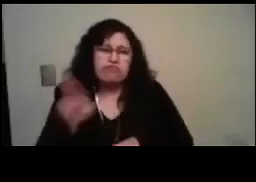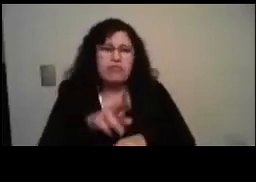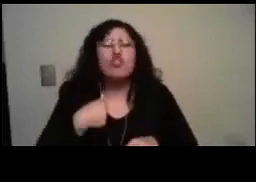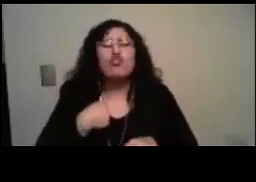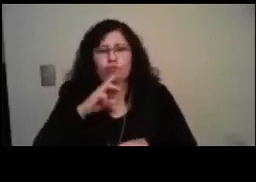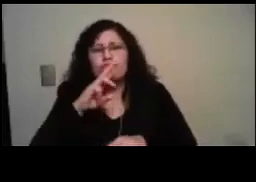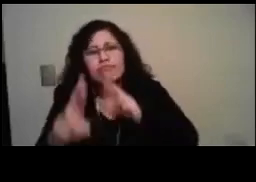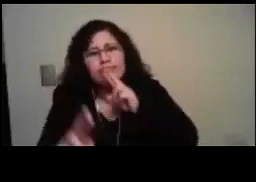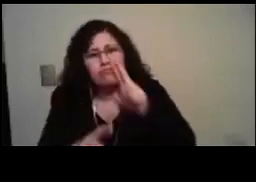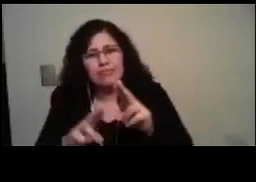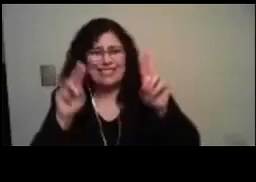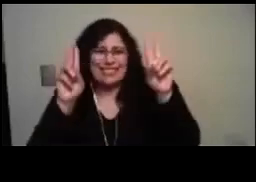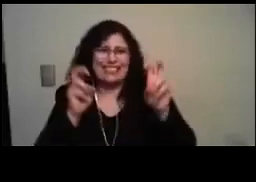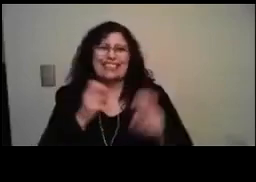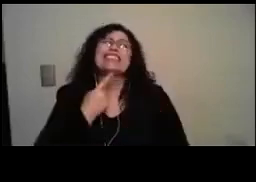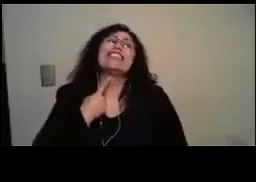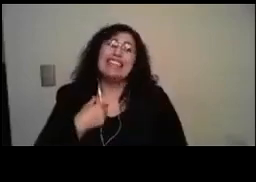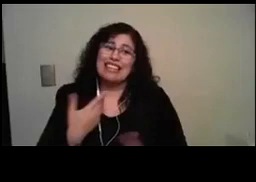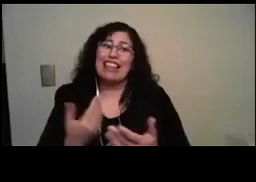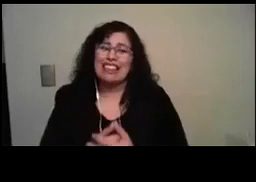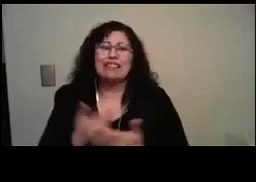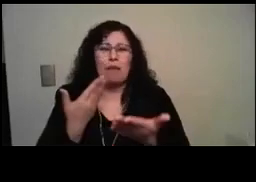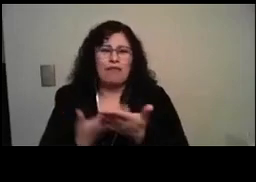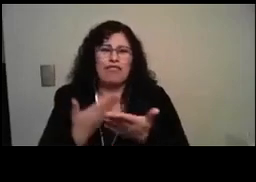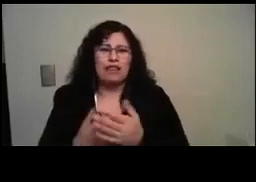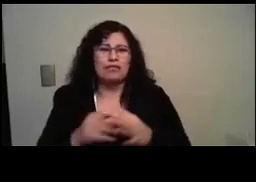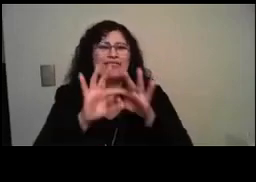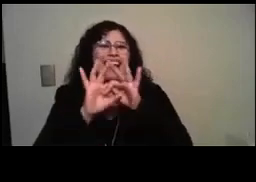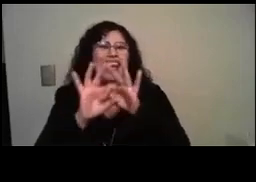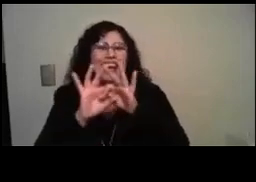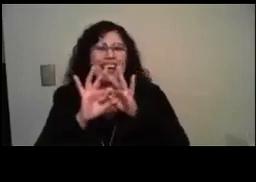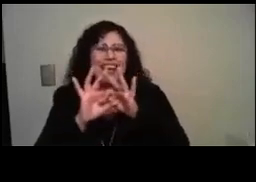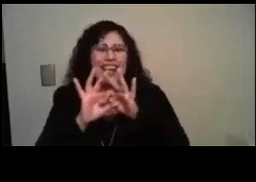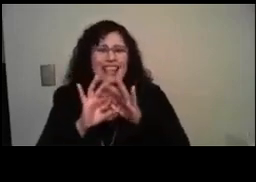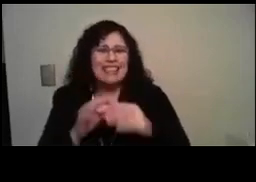este interesante tema, ¿de acuerdo? Gracias por los likes que todos me están